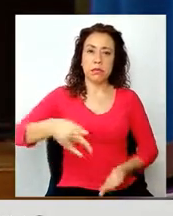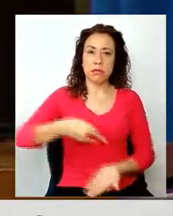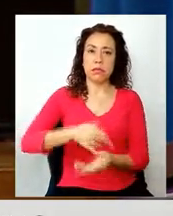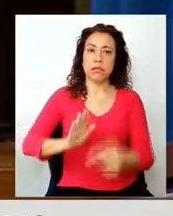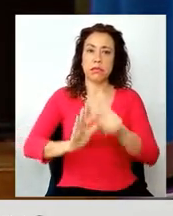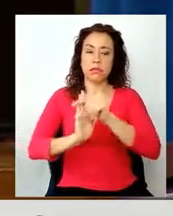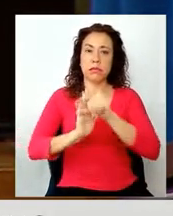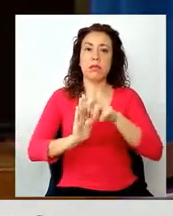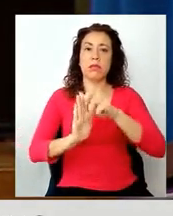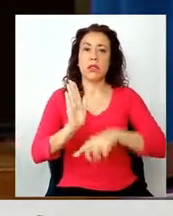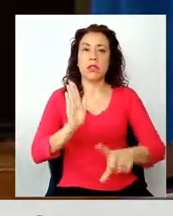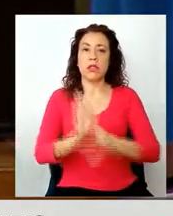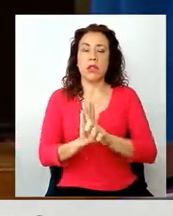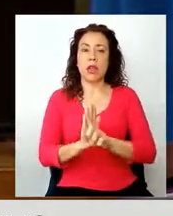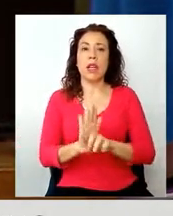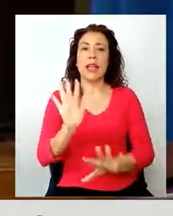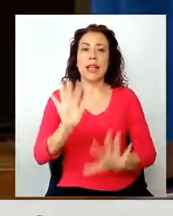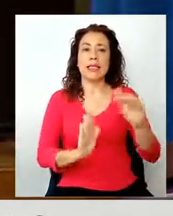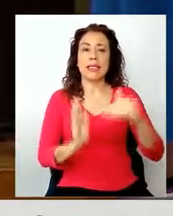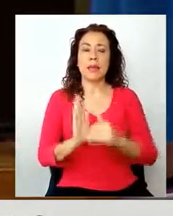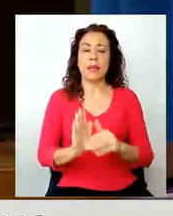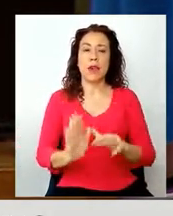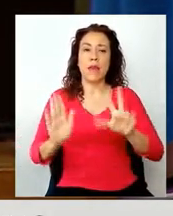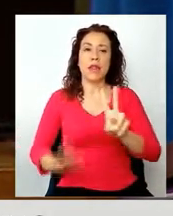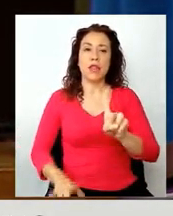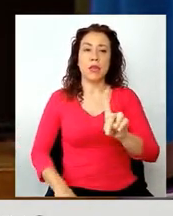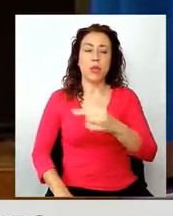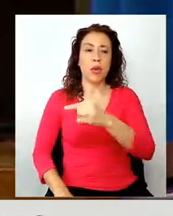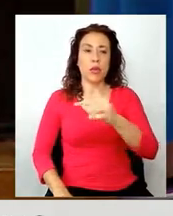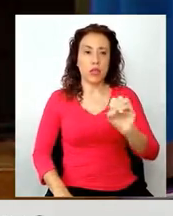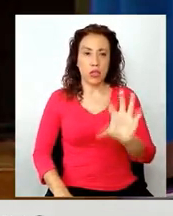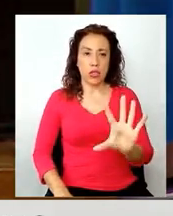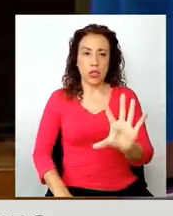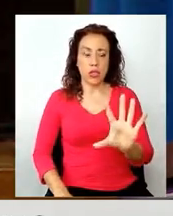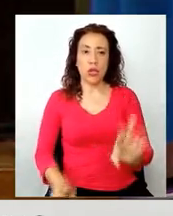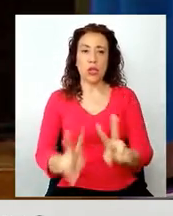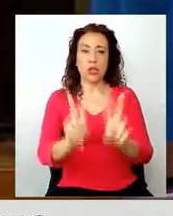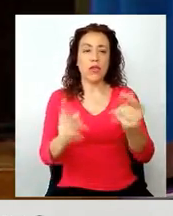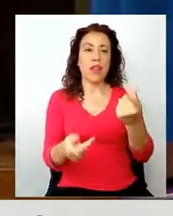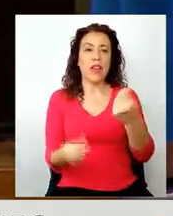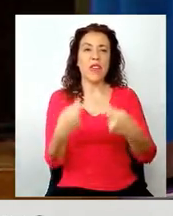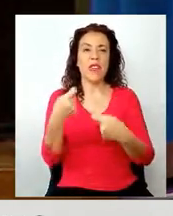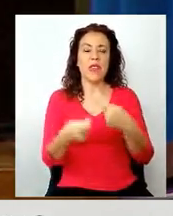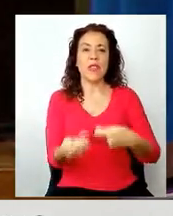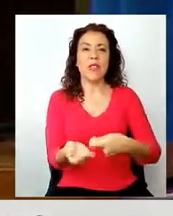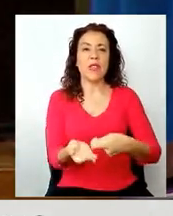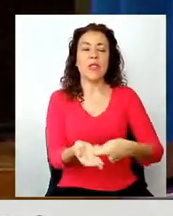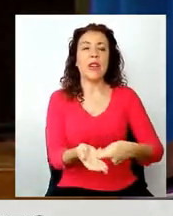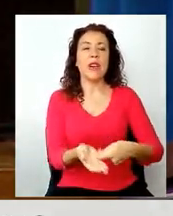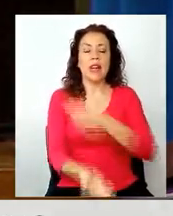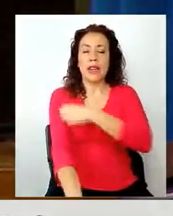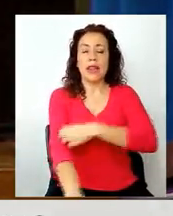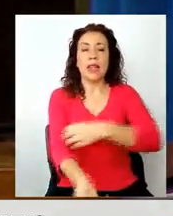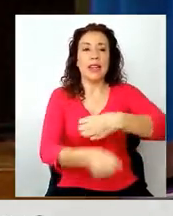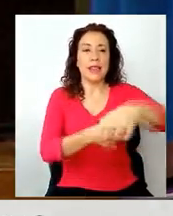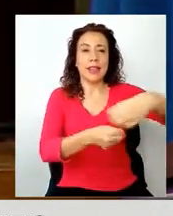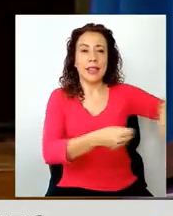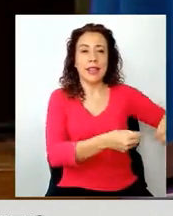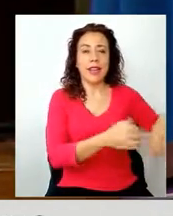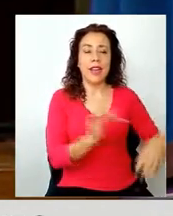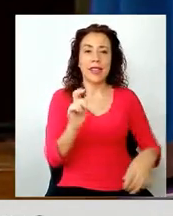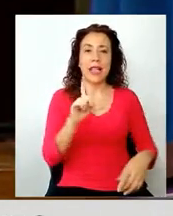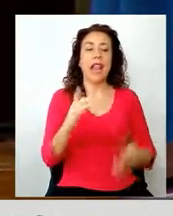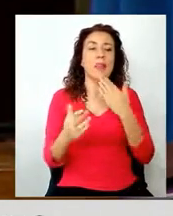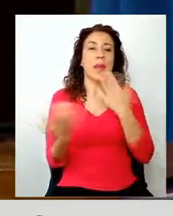boletín 15.921-05 sobre financiamiento regional descentralización fiscal y responsabilidad